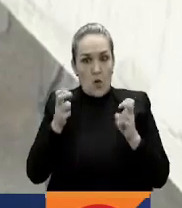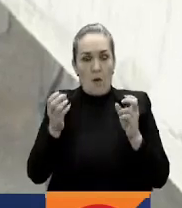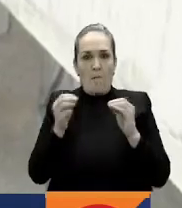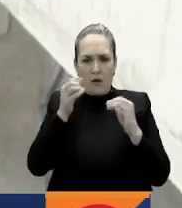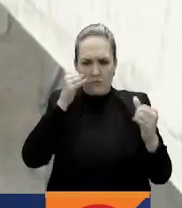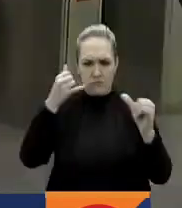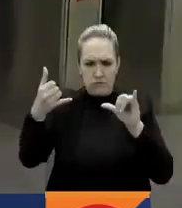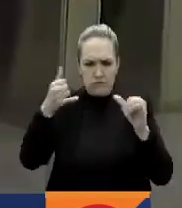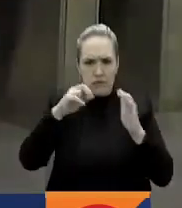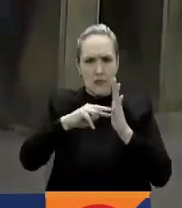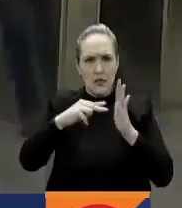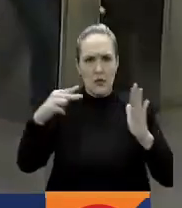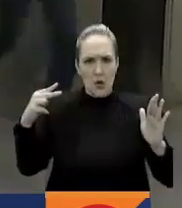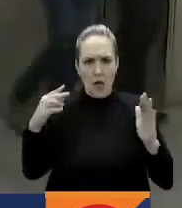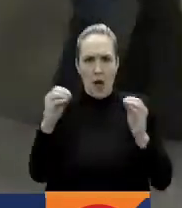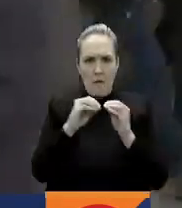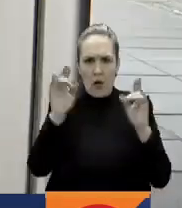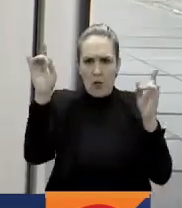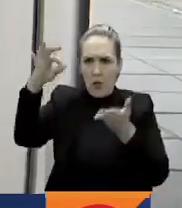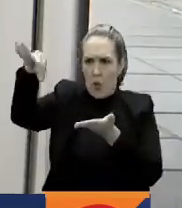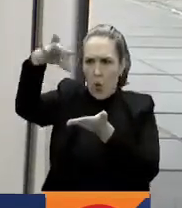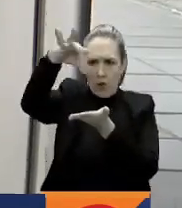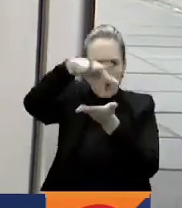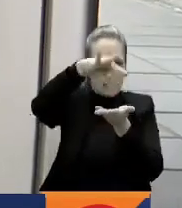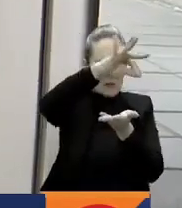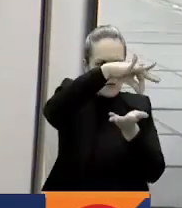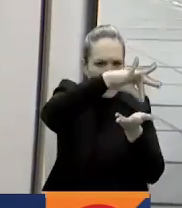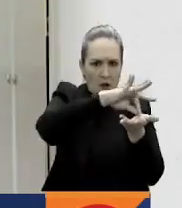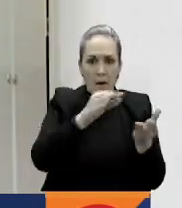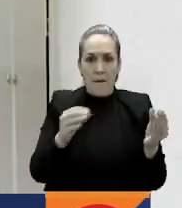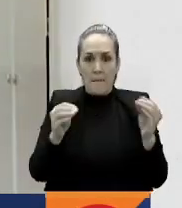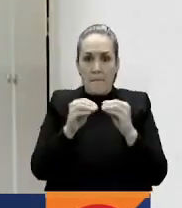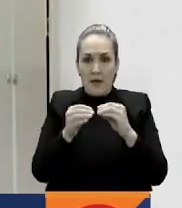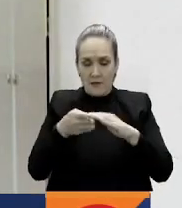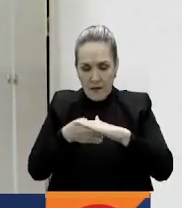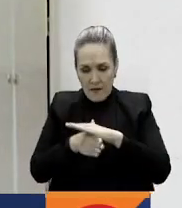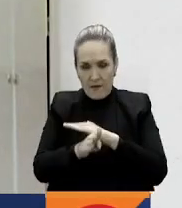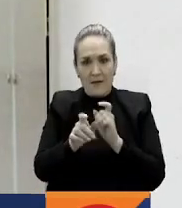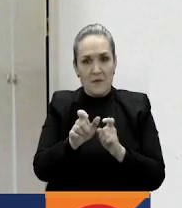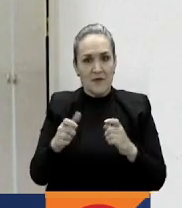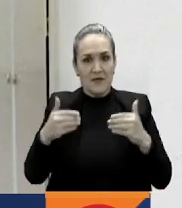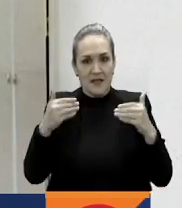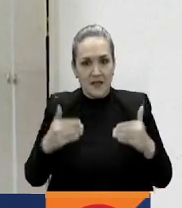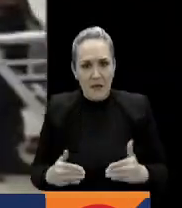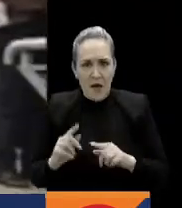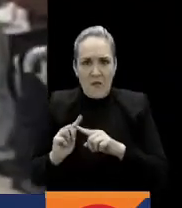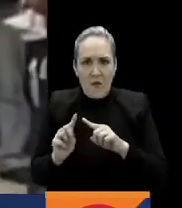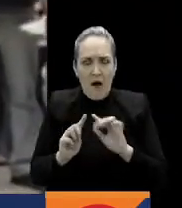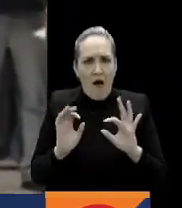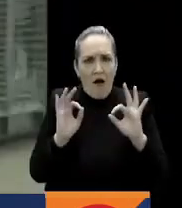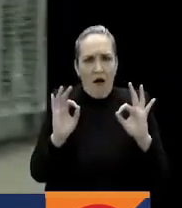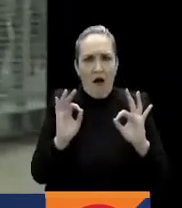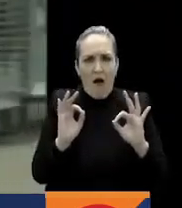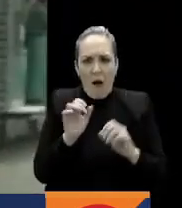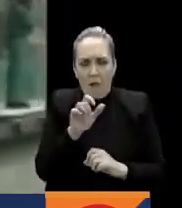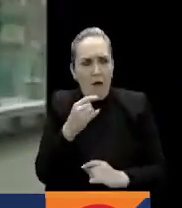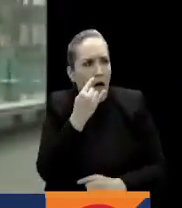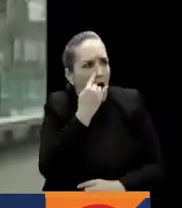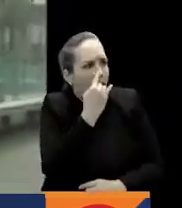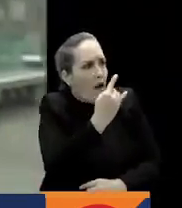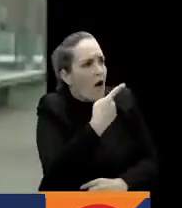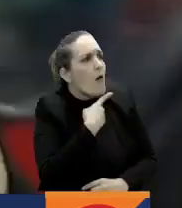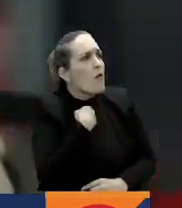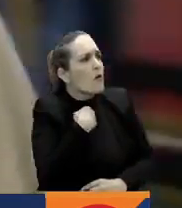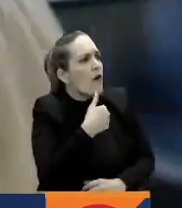las modernas instalaciones de portales y de estaciones, la facilidad de acceso para personas que viven con discapacidad, conquistó rápidamente a